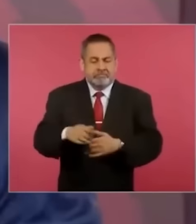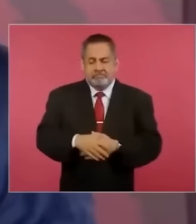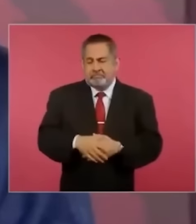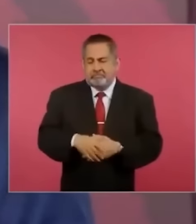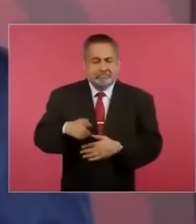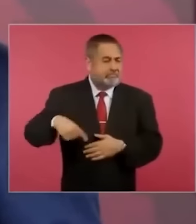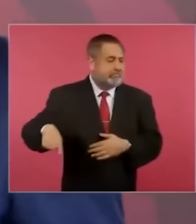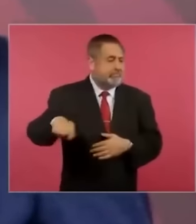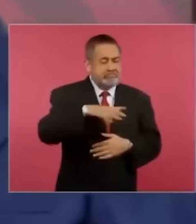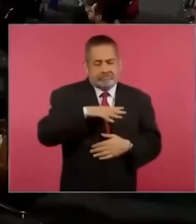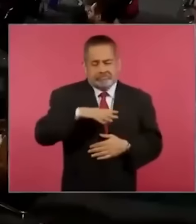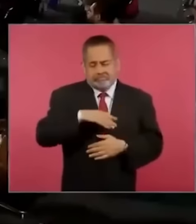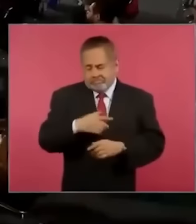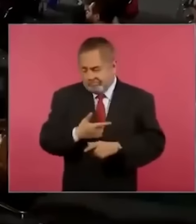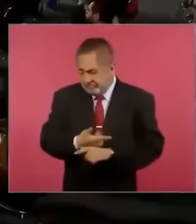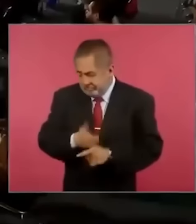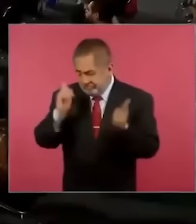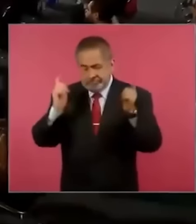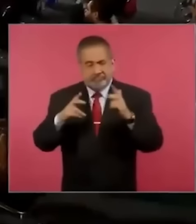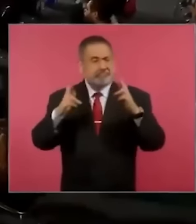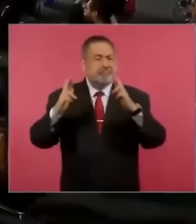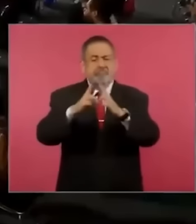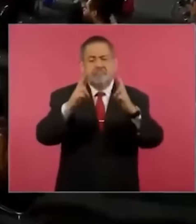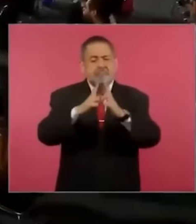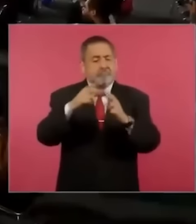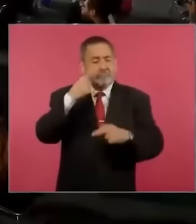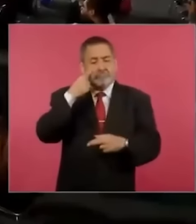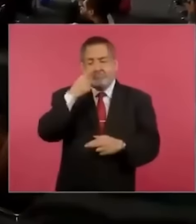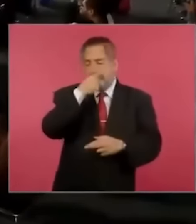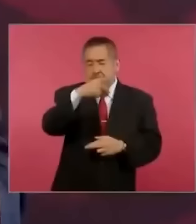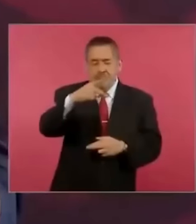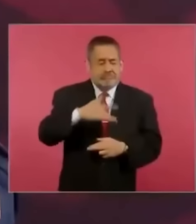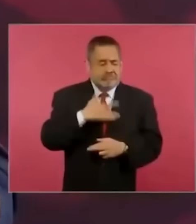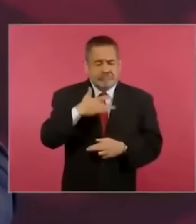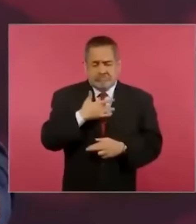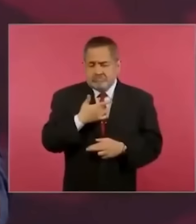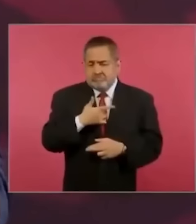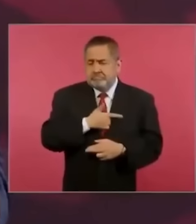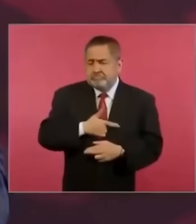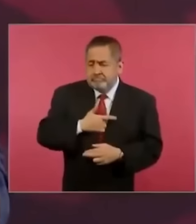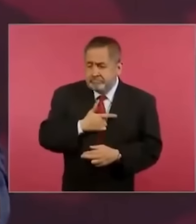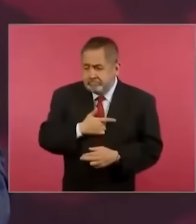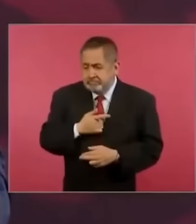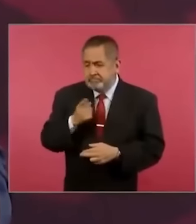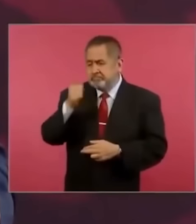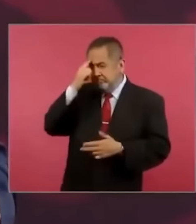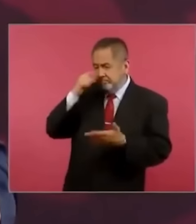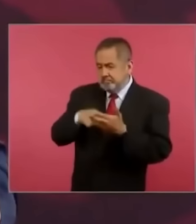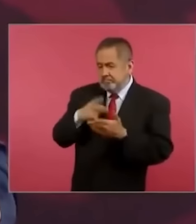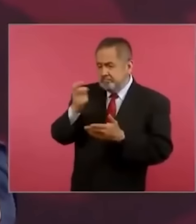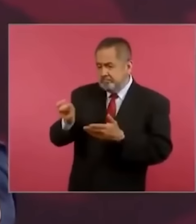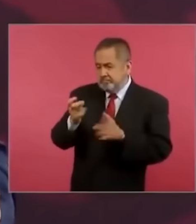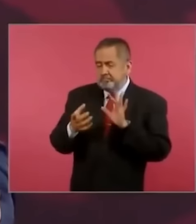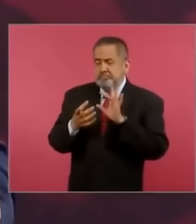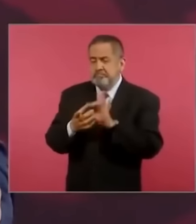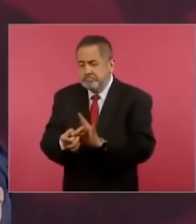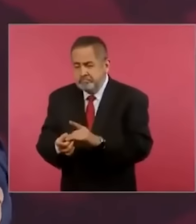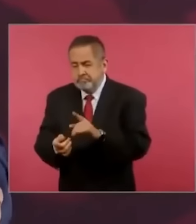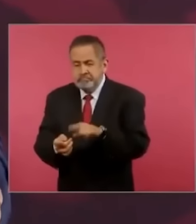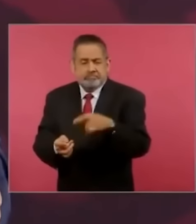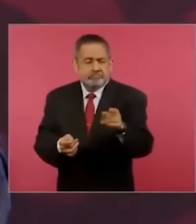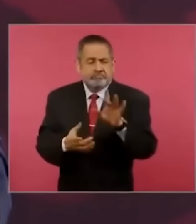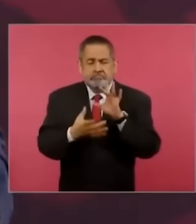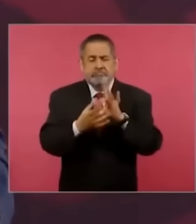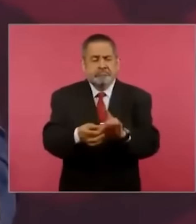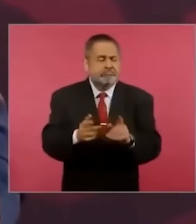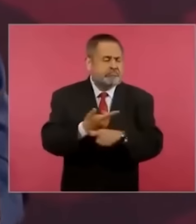tener la religión que más se apegue a nuestra fe, y también